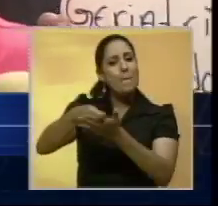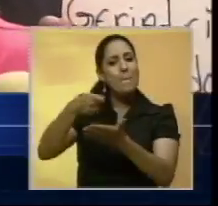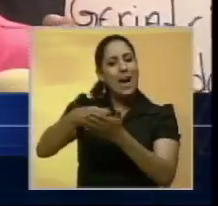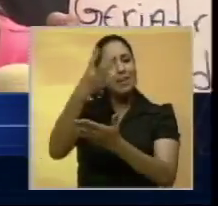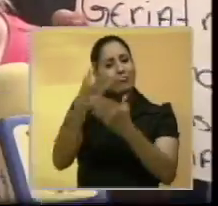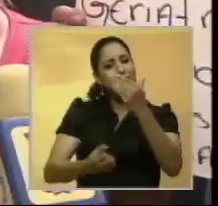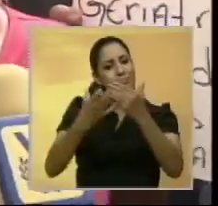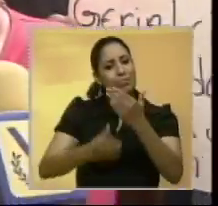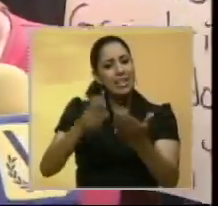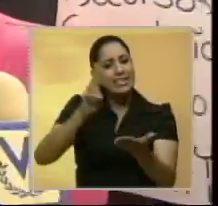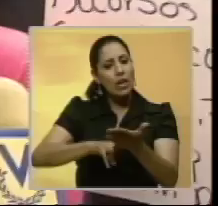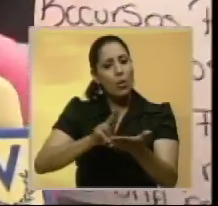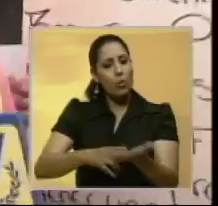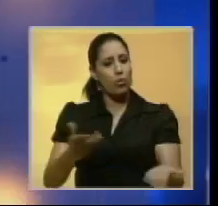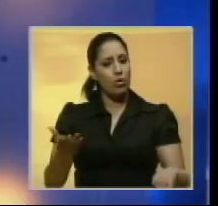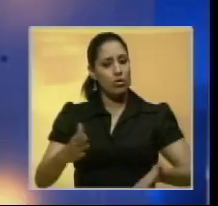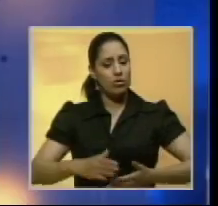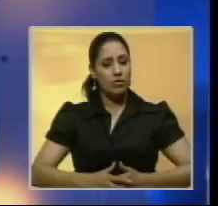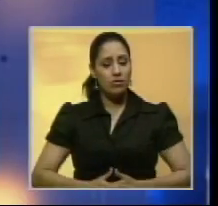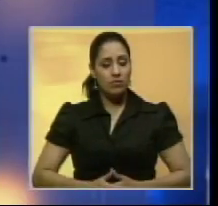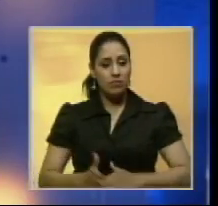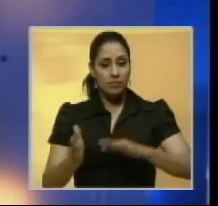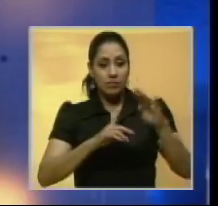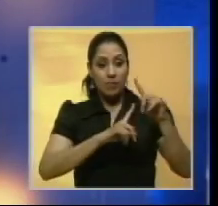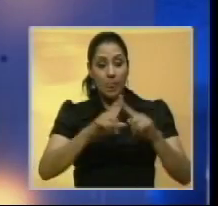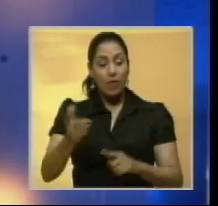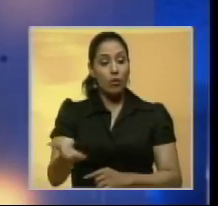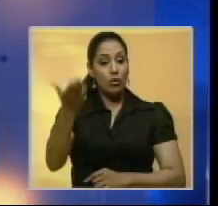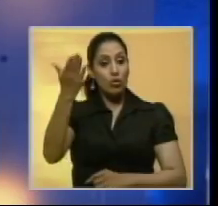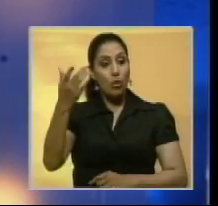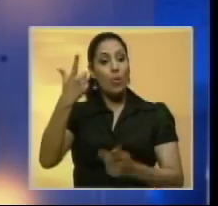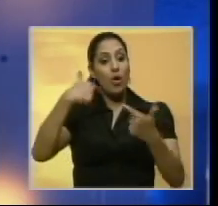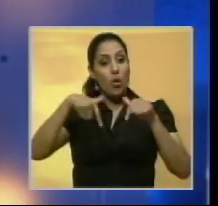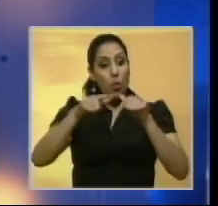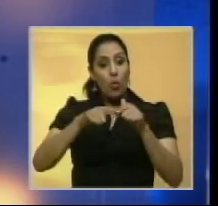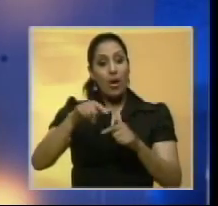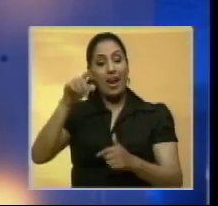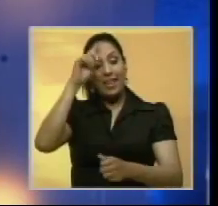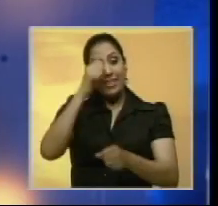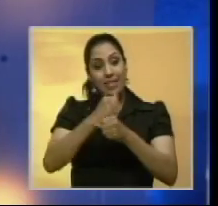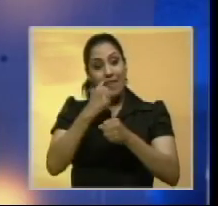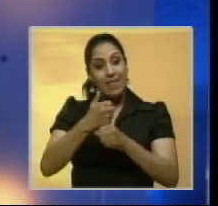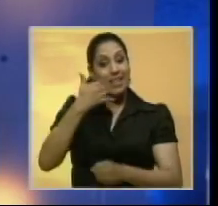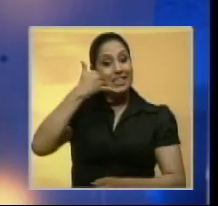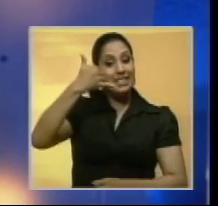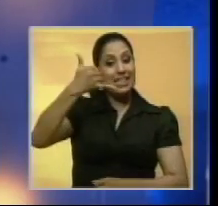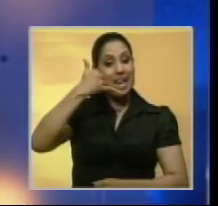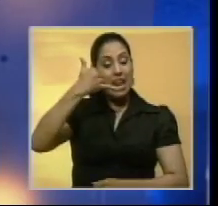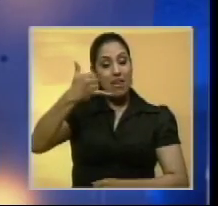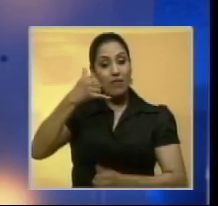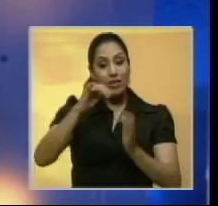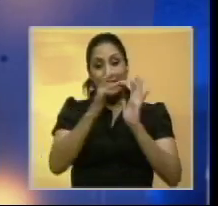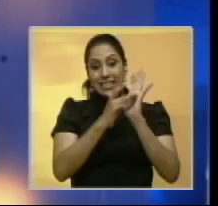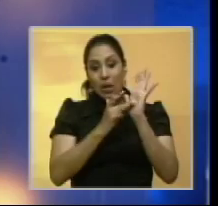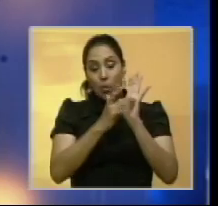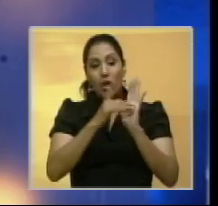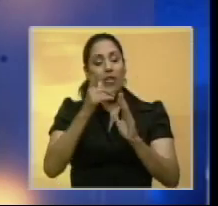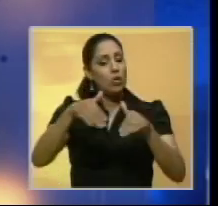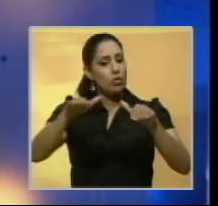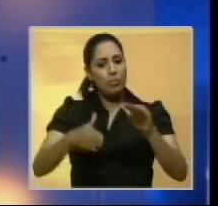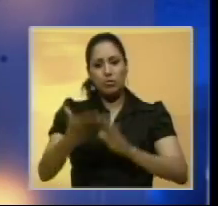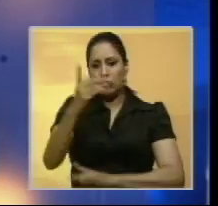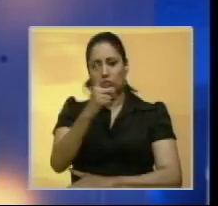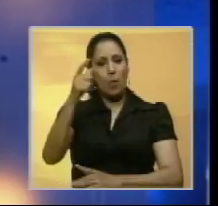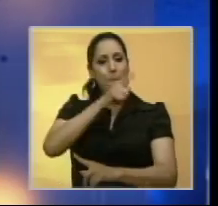cuota al Seguro Social. El aumento de las tarifas de las operadoras de telefonía móvil en Venezuela continuarán suspendidas